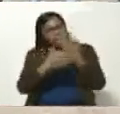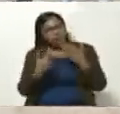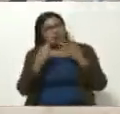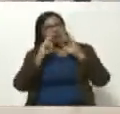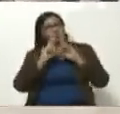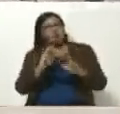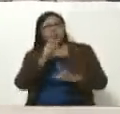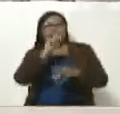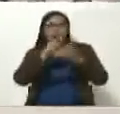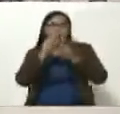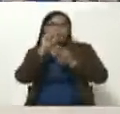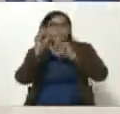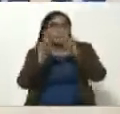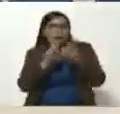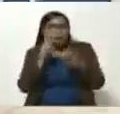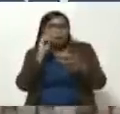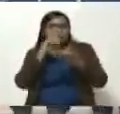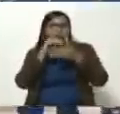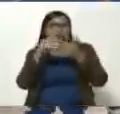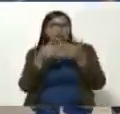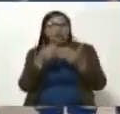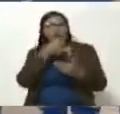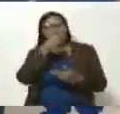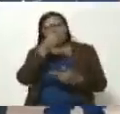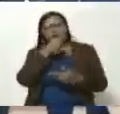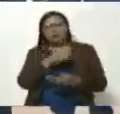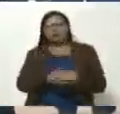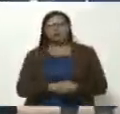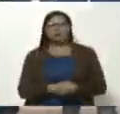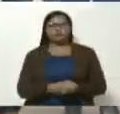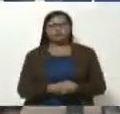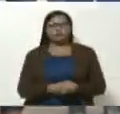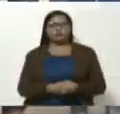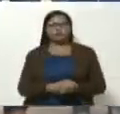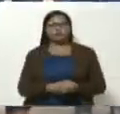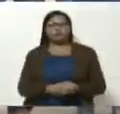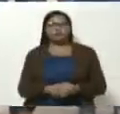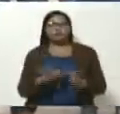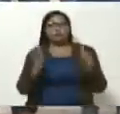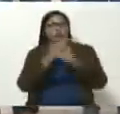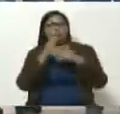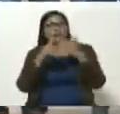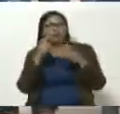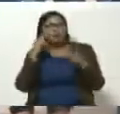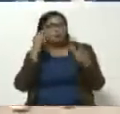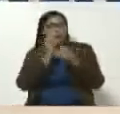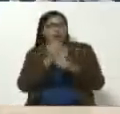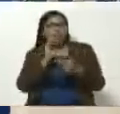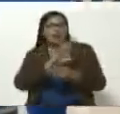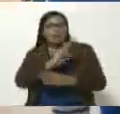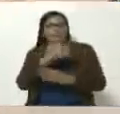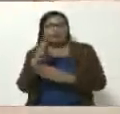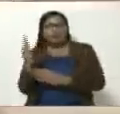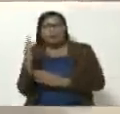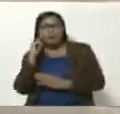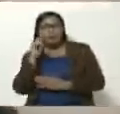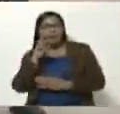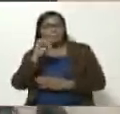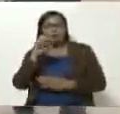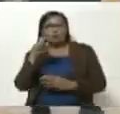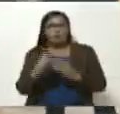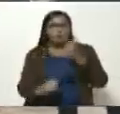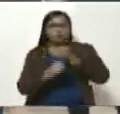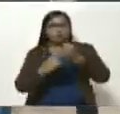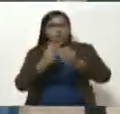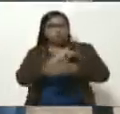respondió algunas de las preguntas planteadas por los periodistas, que obviamente se encuentran muy a la expectativa, sobre todo tomando en cuenta que en Barranquilla Monómeros es una potencia,